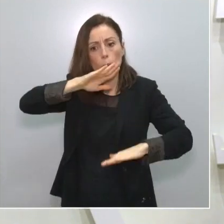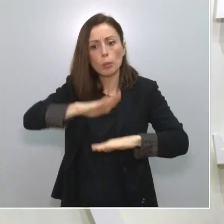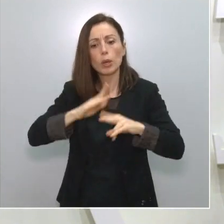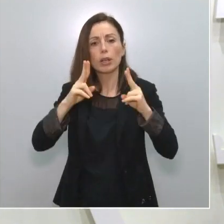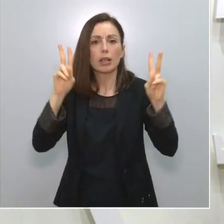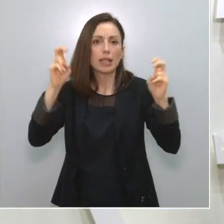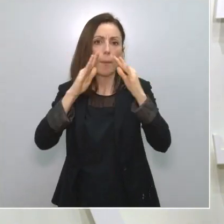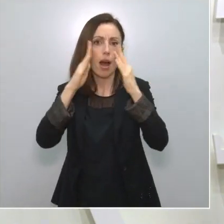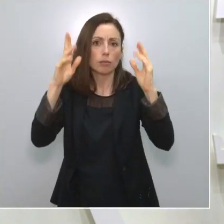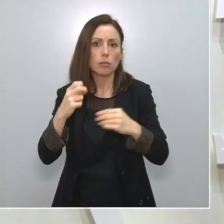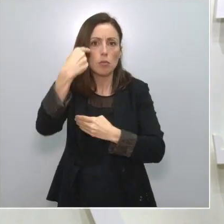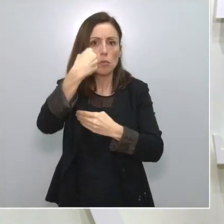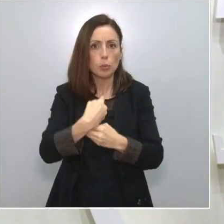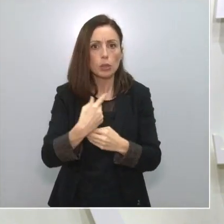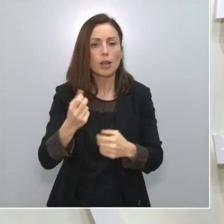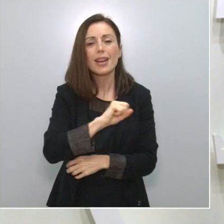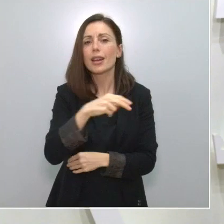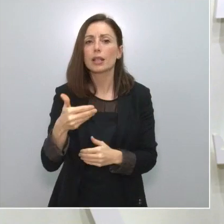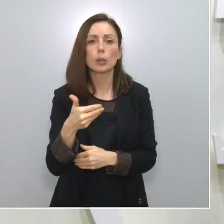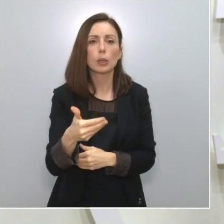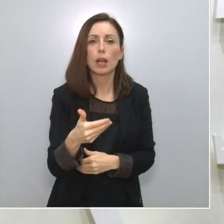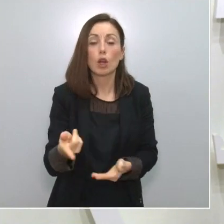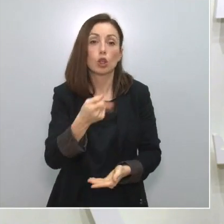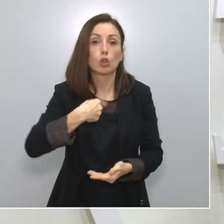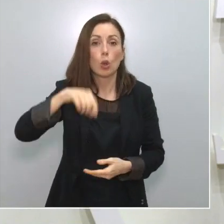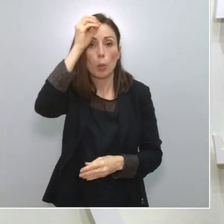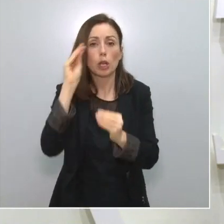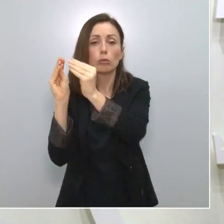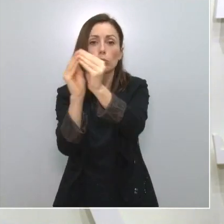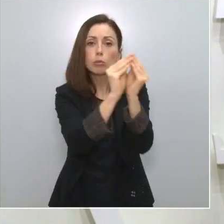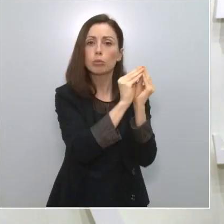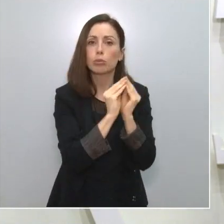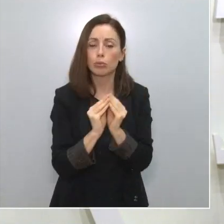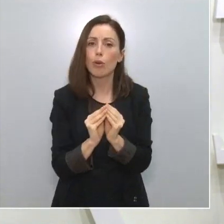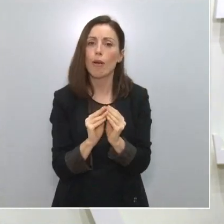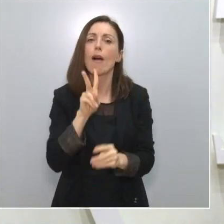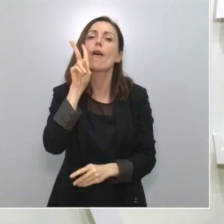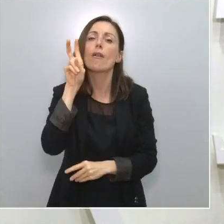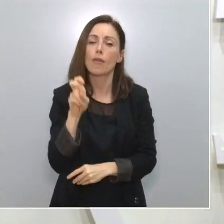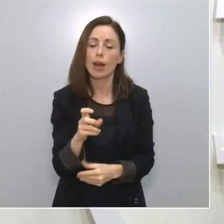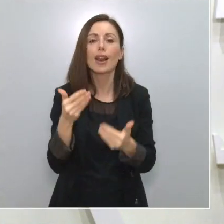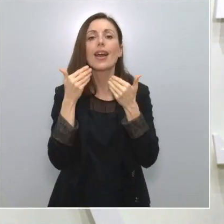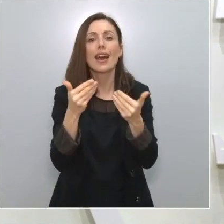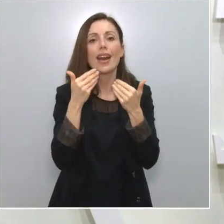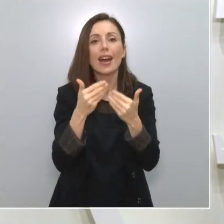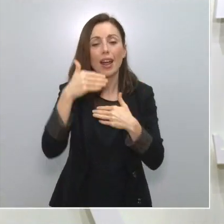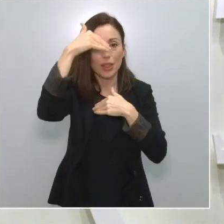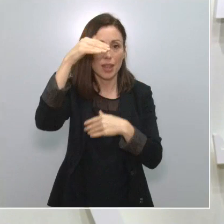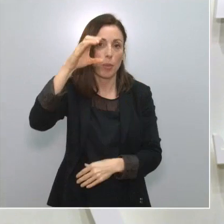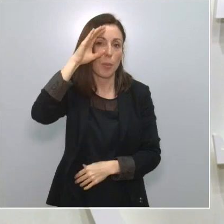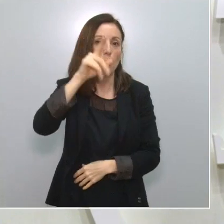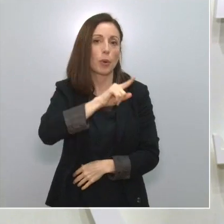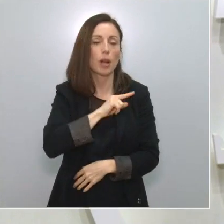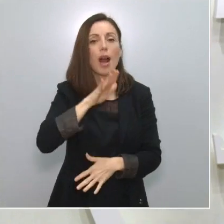confinamiento. El resultado, estaréis de acuerdo conmigo, merece mucho la pena. Muchas gracias por su atención y